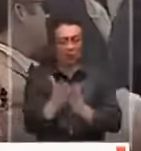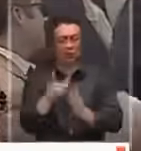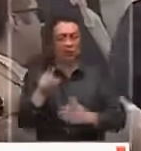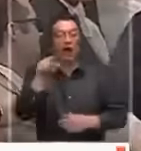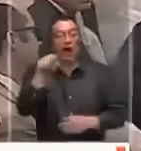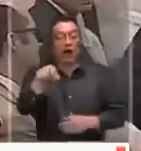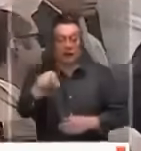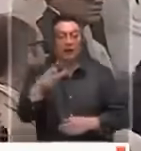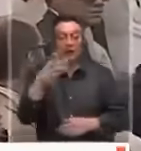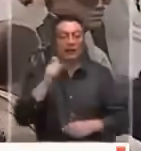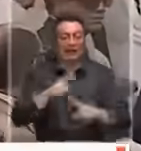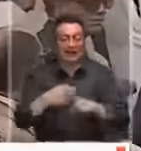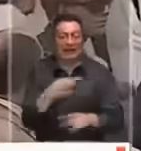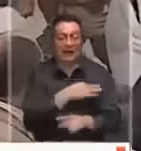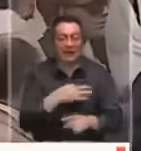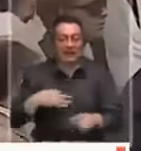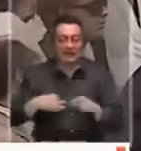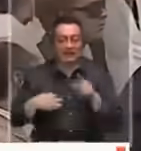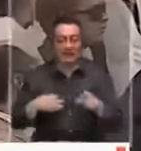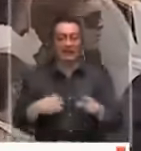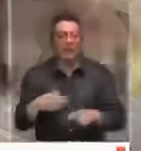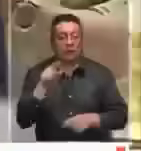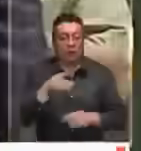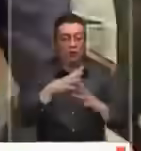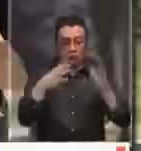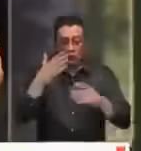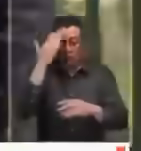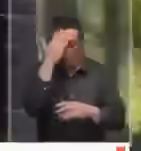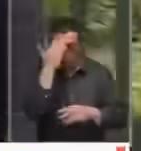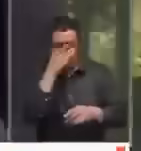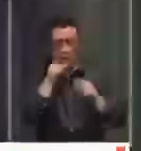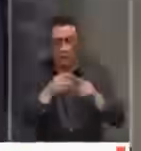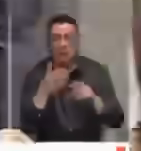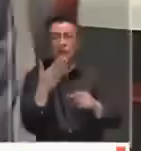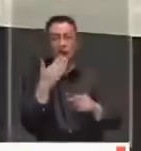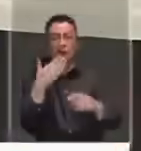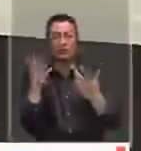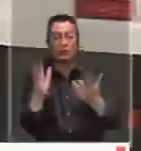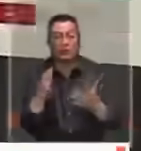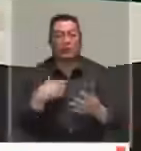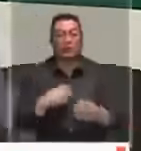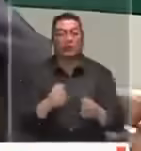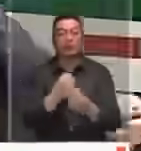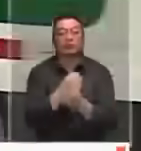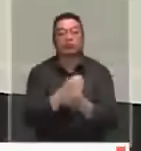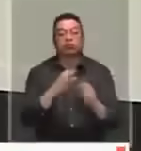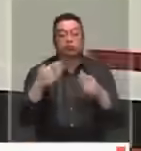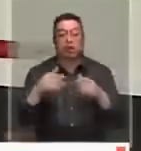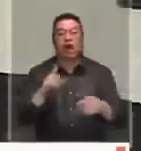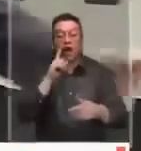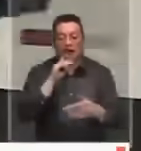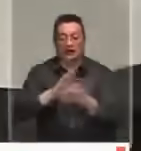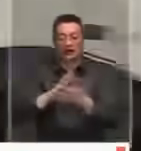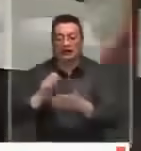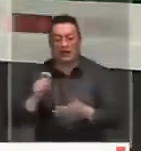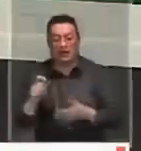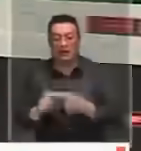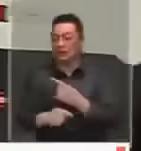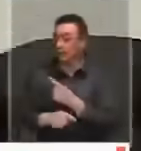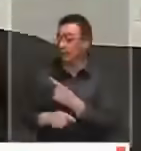era, claro, que había sido él siempre muy preocupado después ya de dejar el gabinete. Tienen un chat de gabinete de Felipe en donde